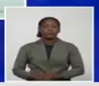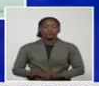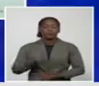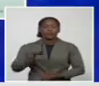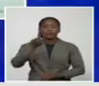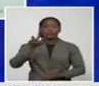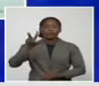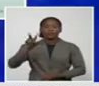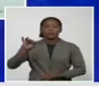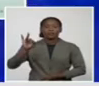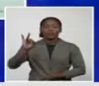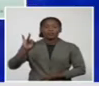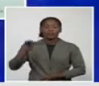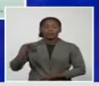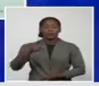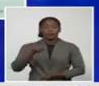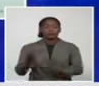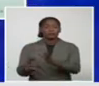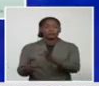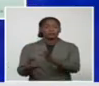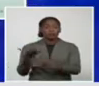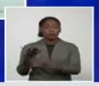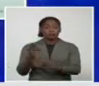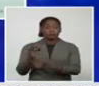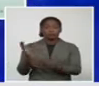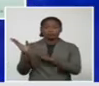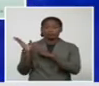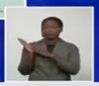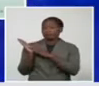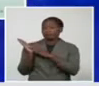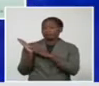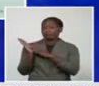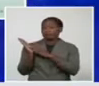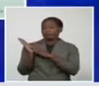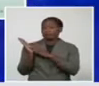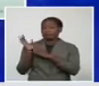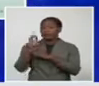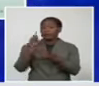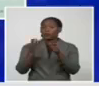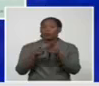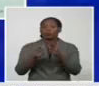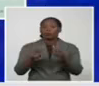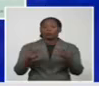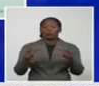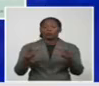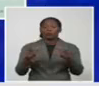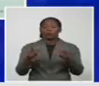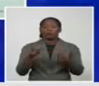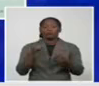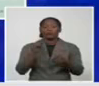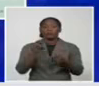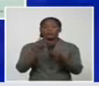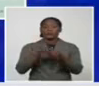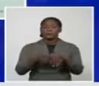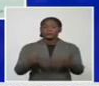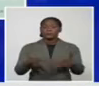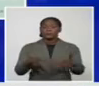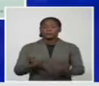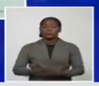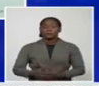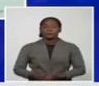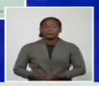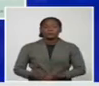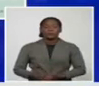127 casos ayer, estamos hablando de 111 más que la jornada anterior en 7 de